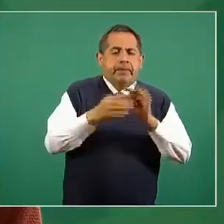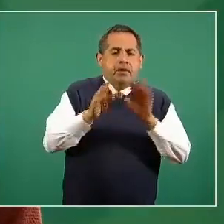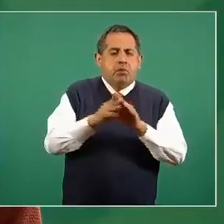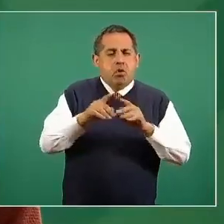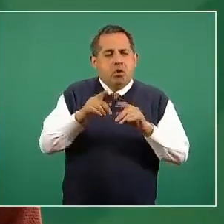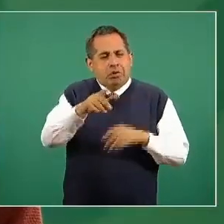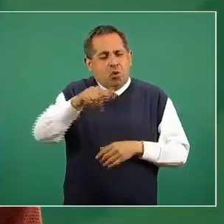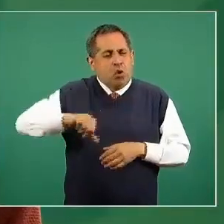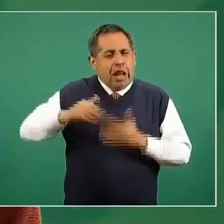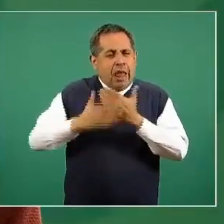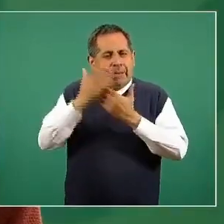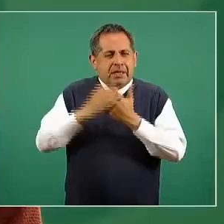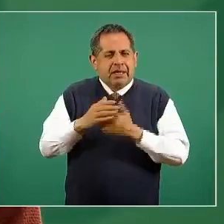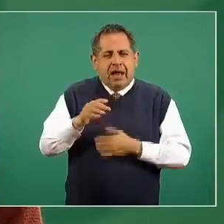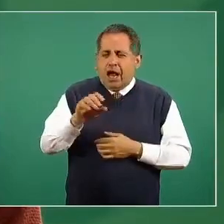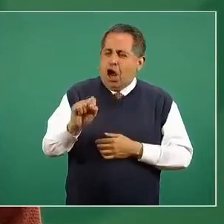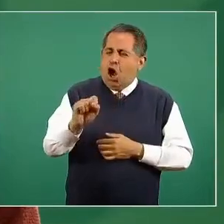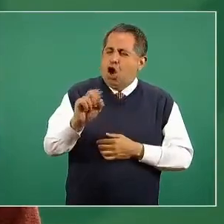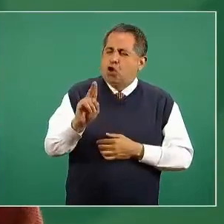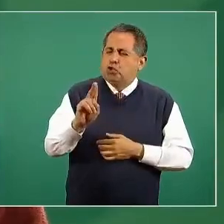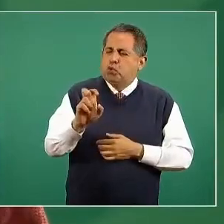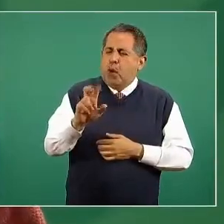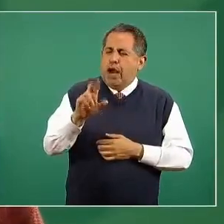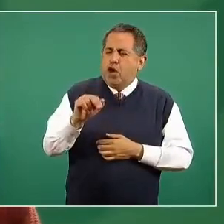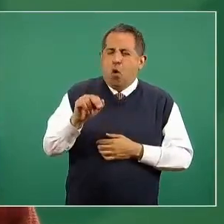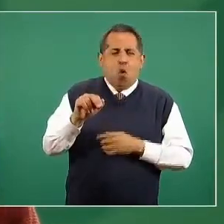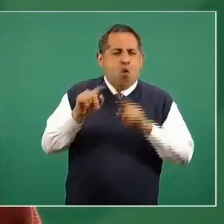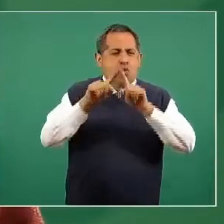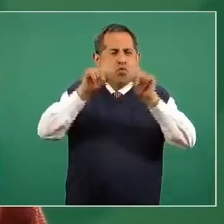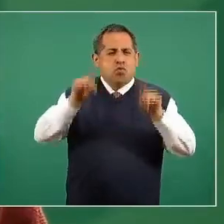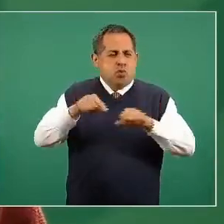suero del que habló hoy, un suero argentino. Gracias. Exacto.